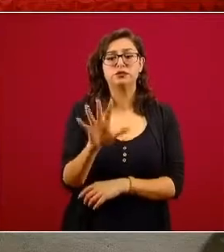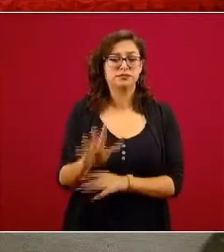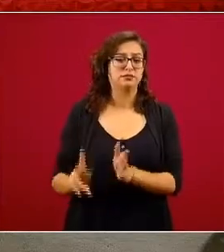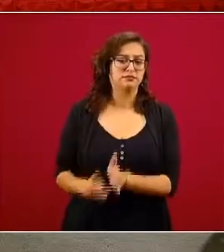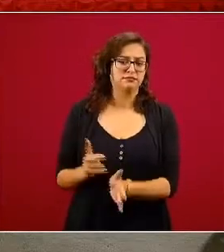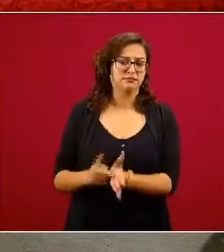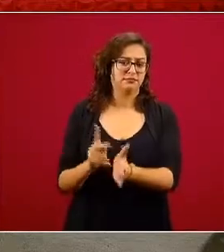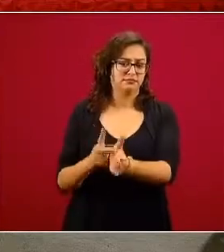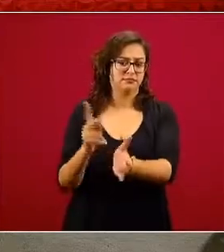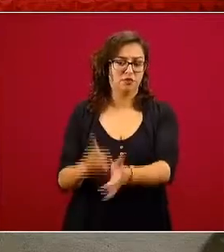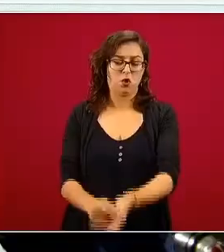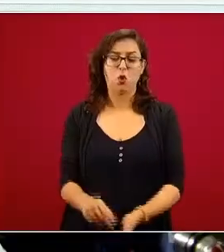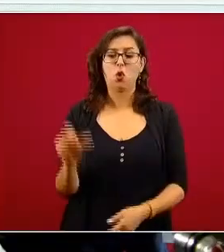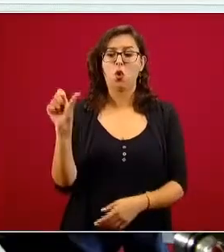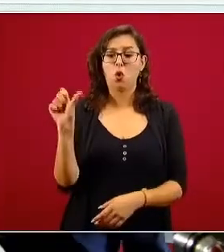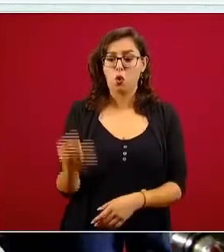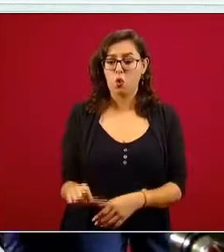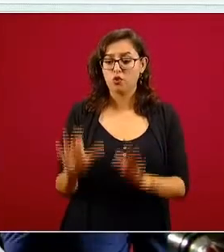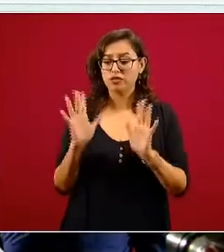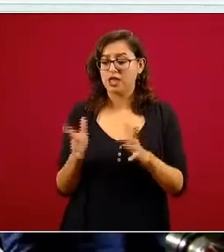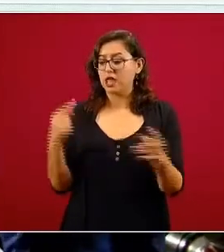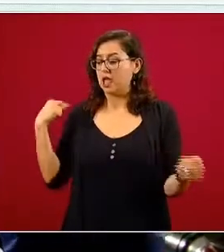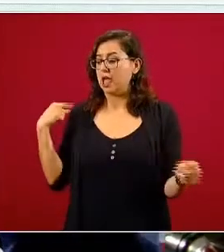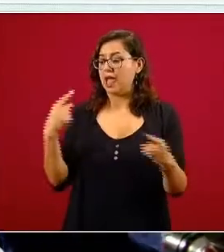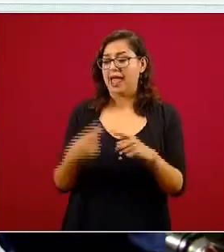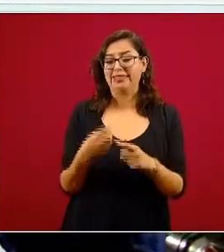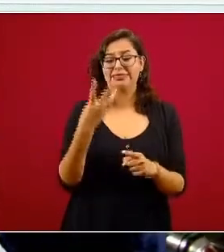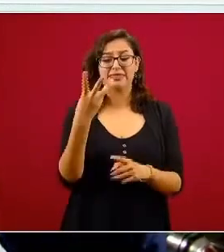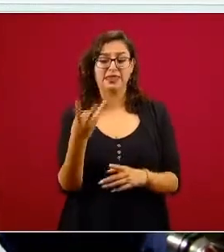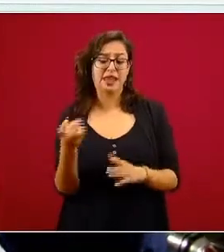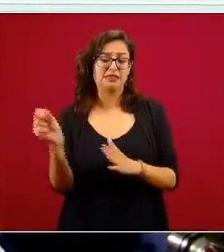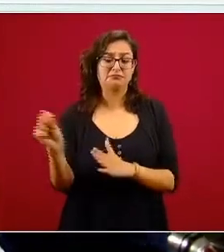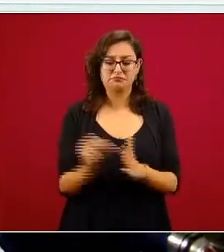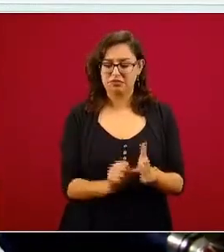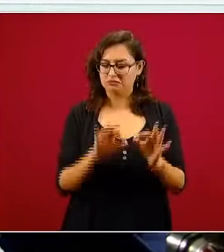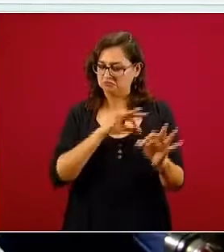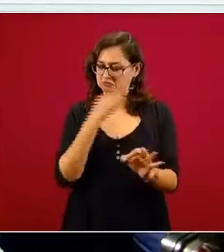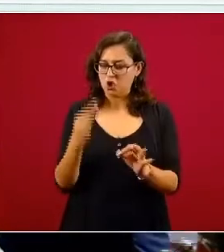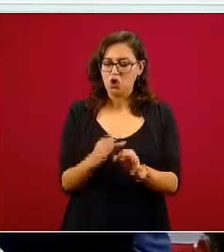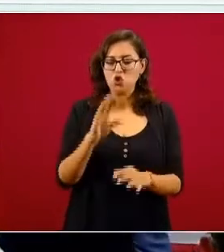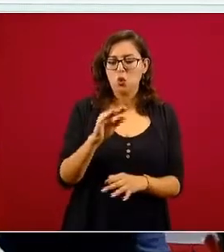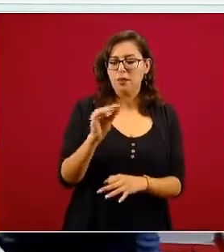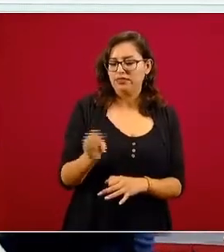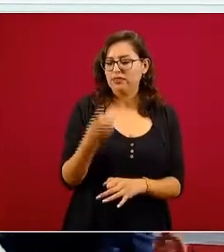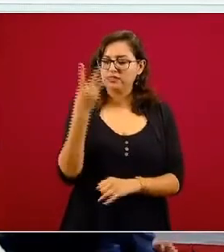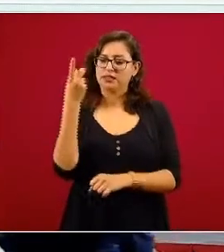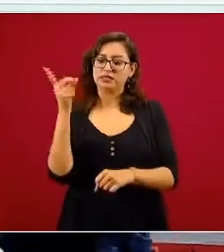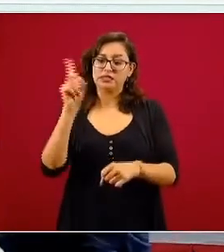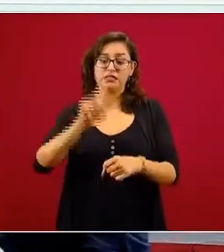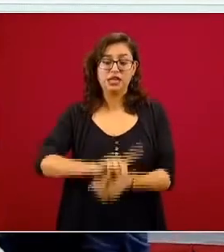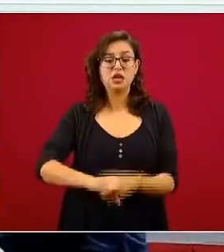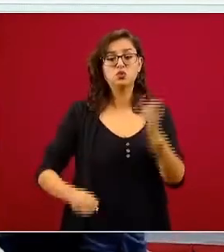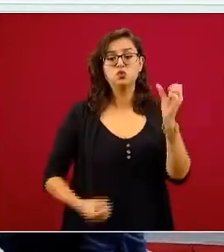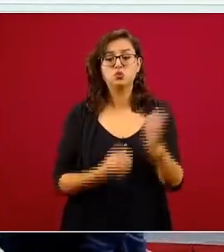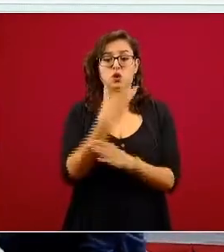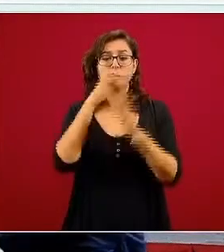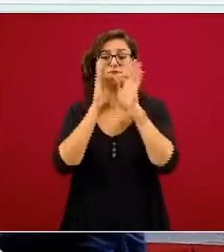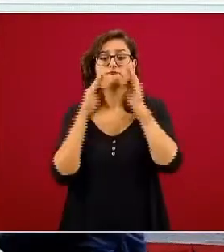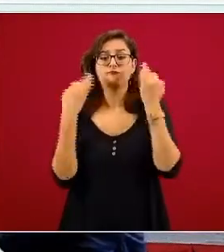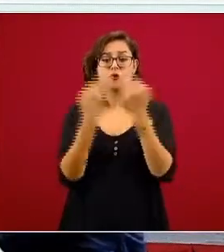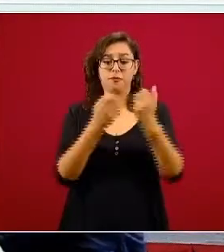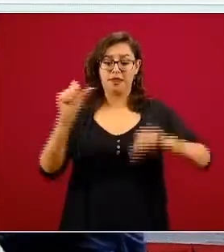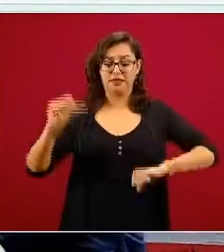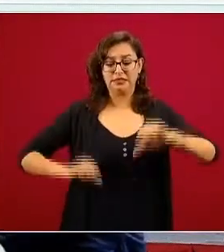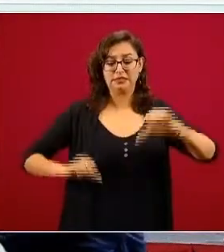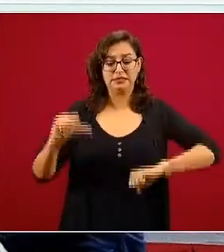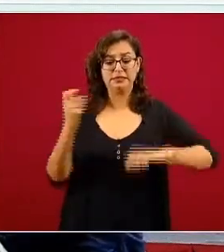día de hoy estamos cumpliendo 3 meses ya completos, 93 días de la nueva normalidad en México, la cual, como ustedes ya